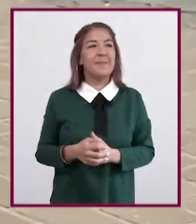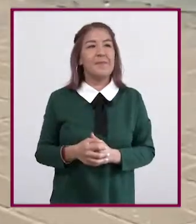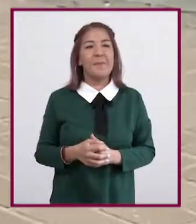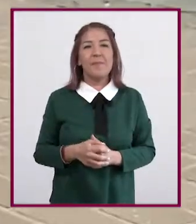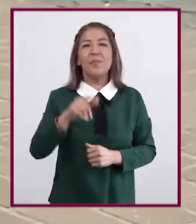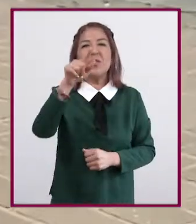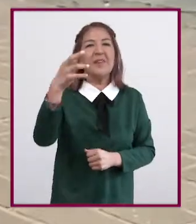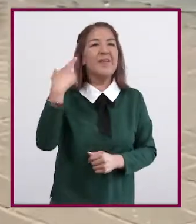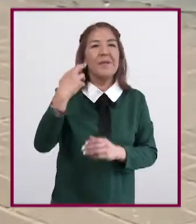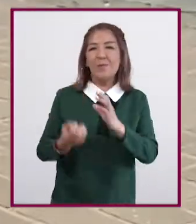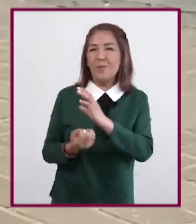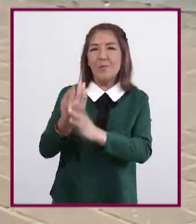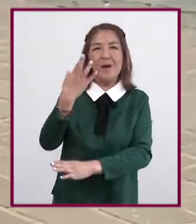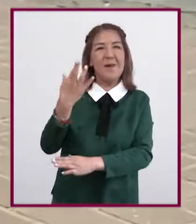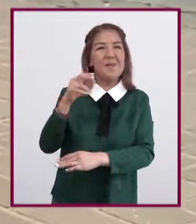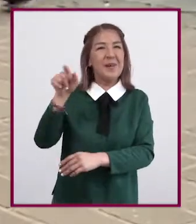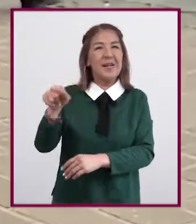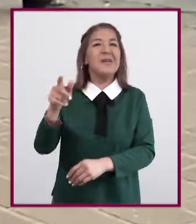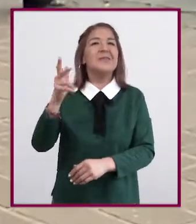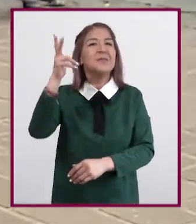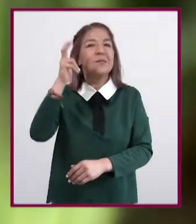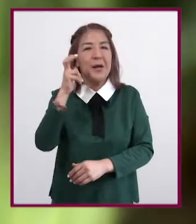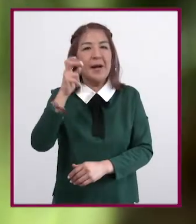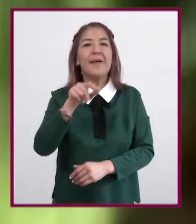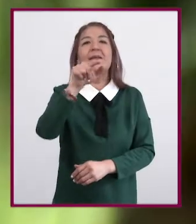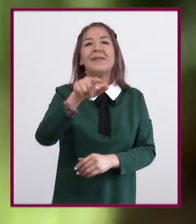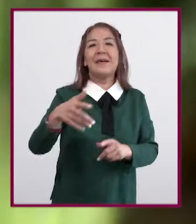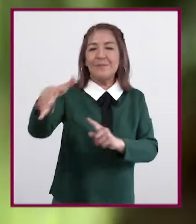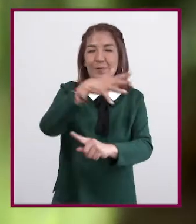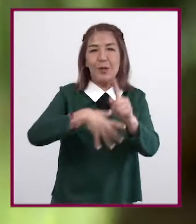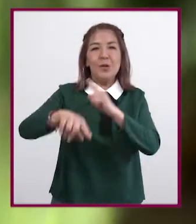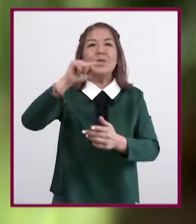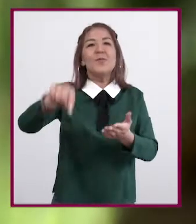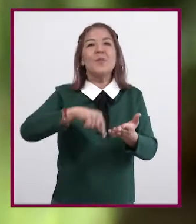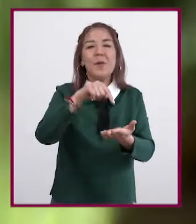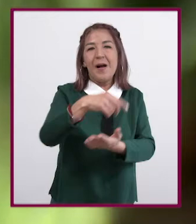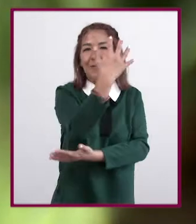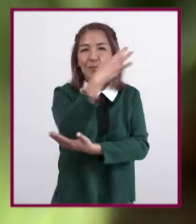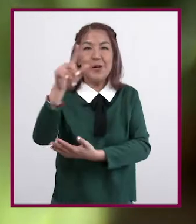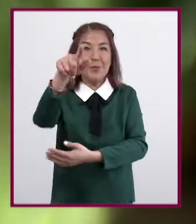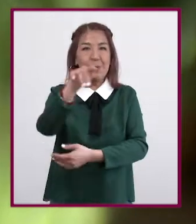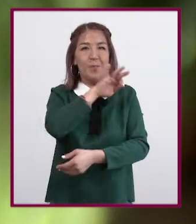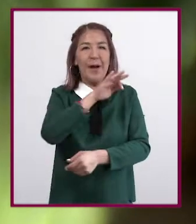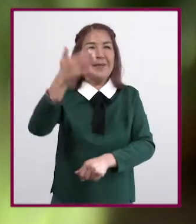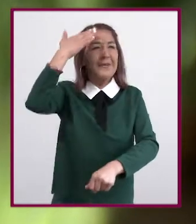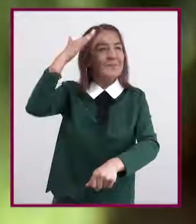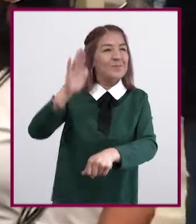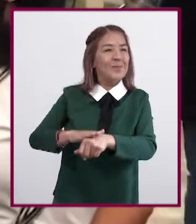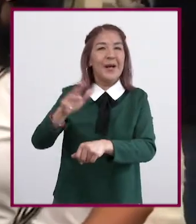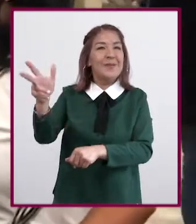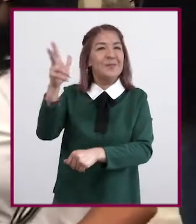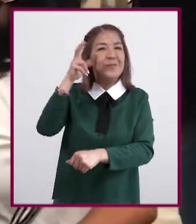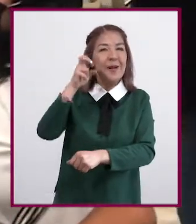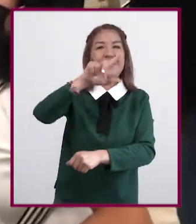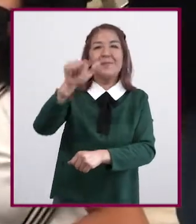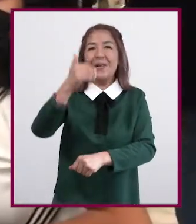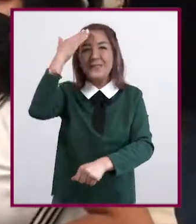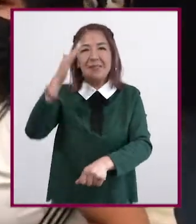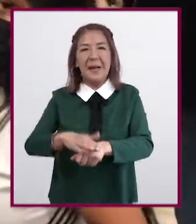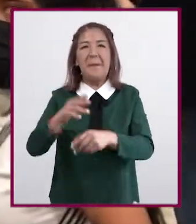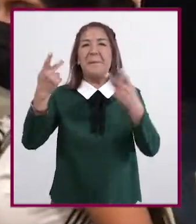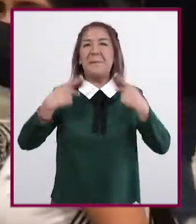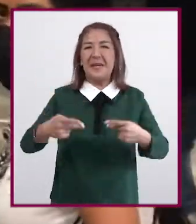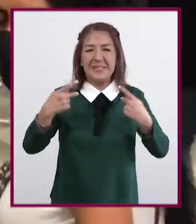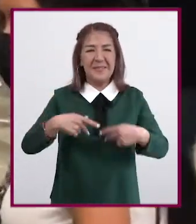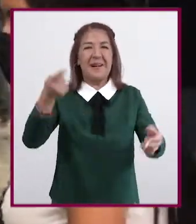escuchar nuevos sonidos, ¿no? Esta idea, por ejemplo, de los paisajes sonoros, de estos paisajes que podemos grabar y que los escuchamos del bullicio